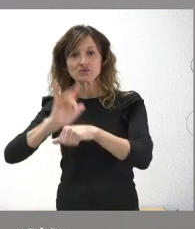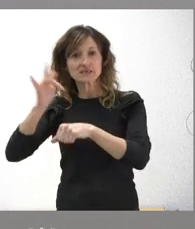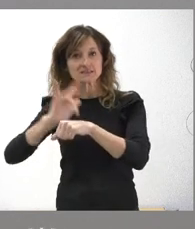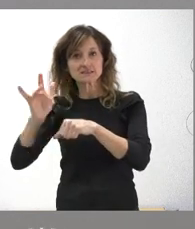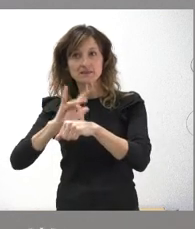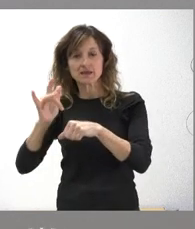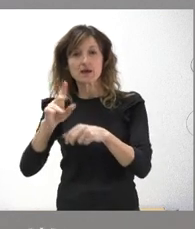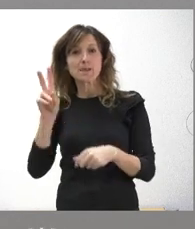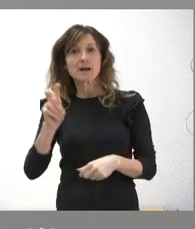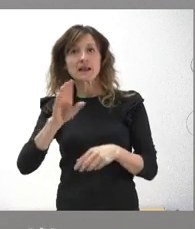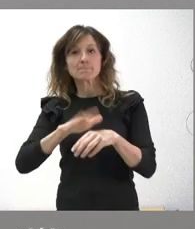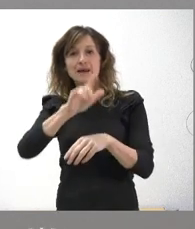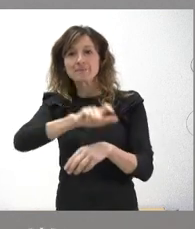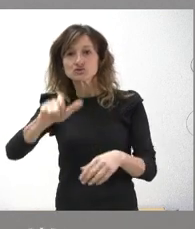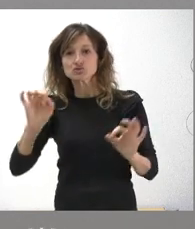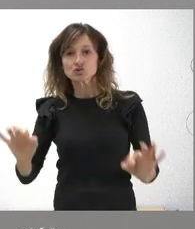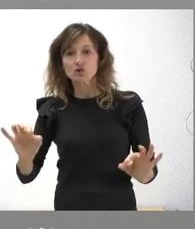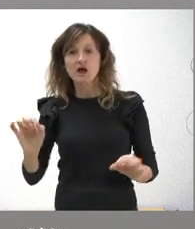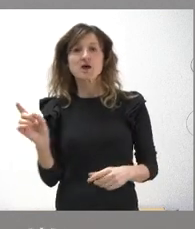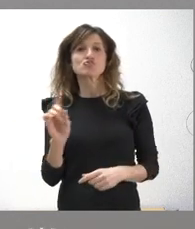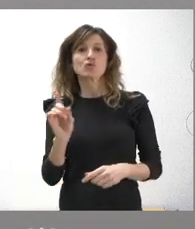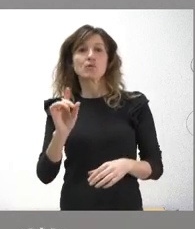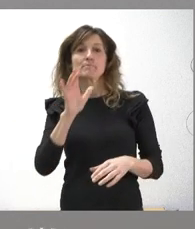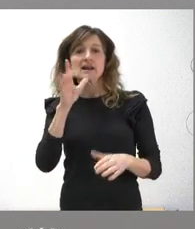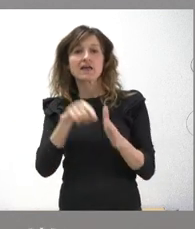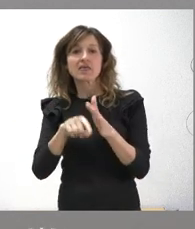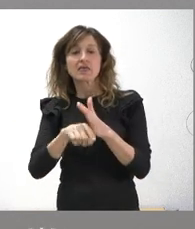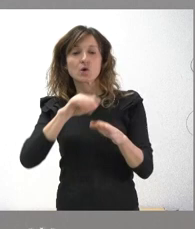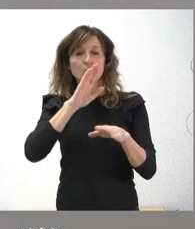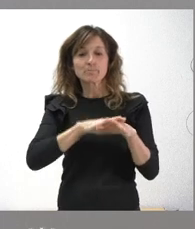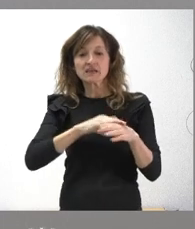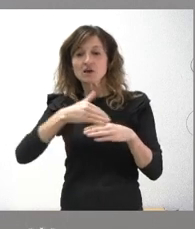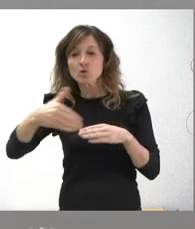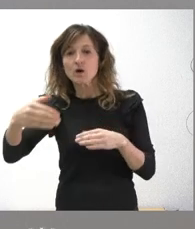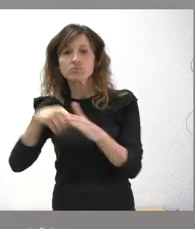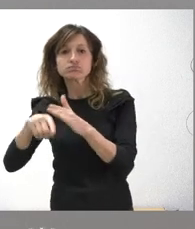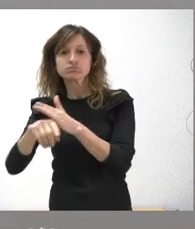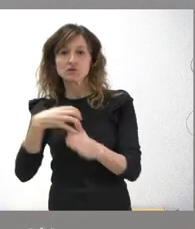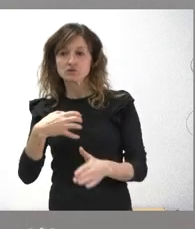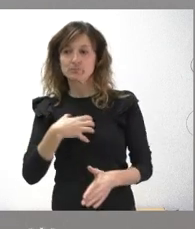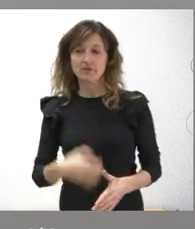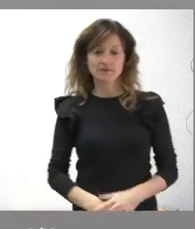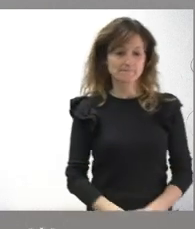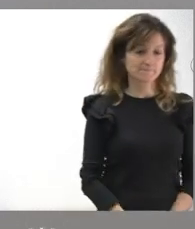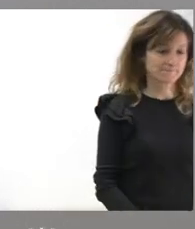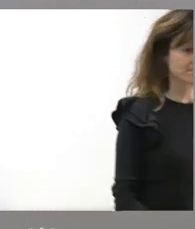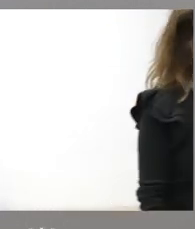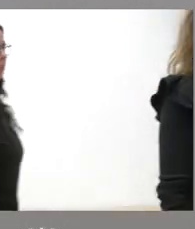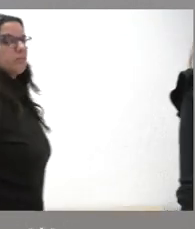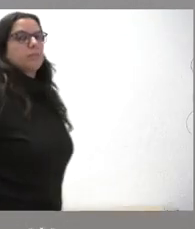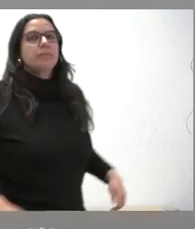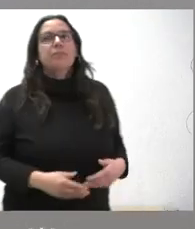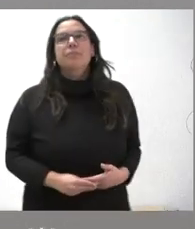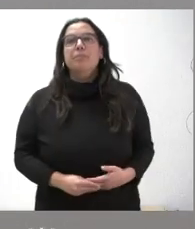que esto sirva para la gente no para cumplir un trámite inicial y luego no poderlo ejecutar tiene que llegar a la gente porque si no luego los niveles de